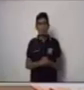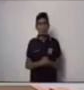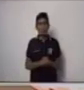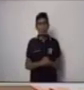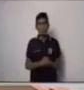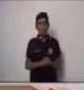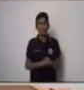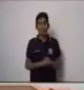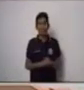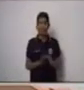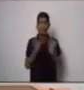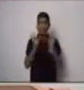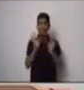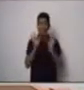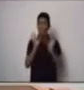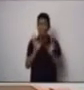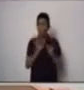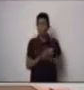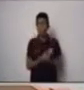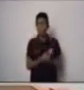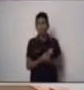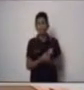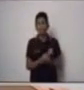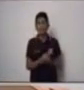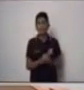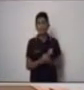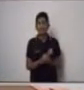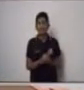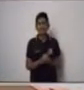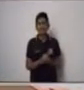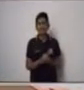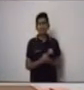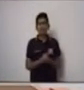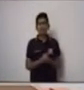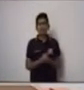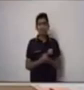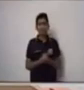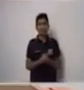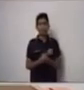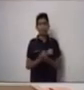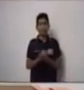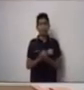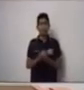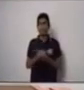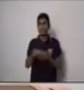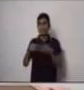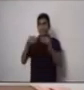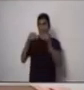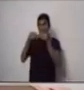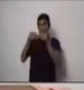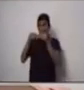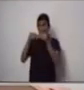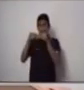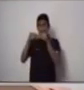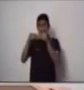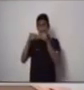muy bien entonces tenemos acá el salta montes es un insecto